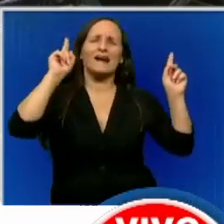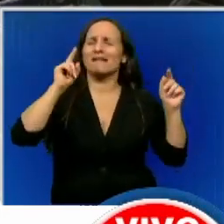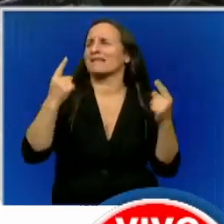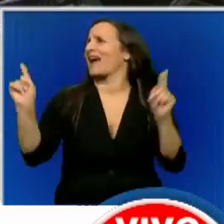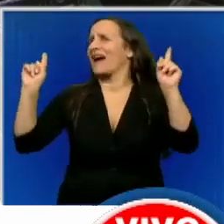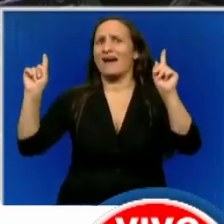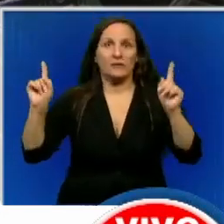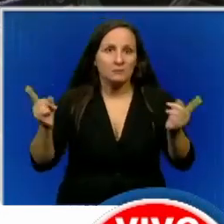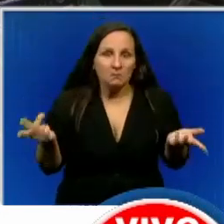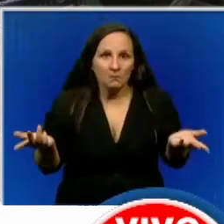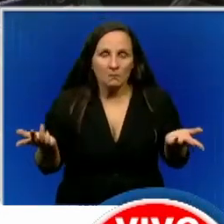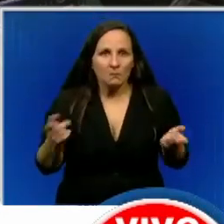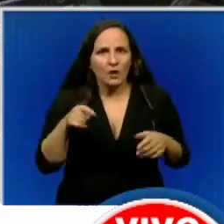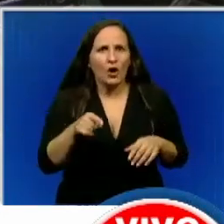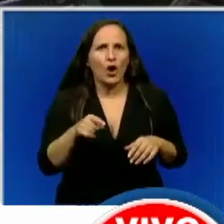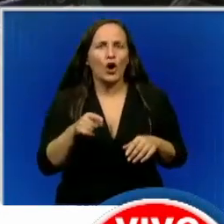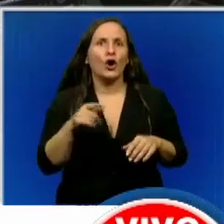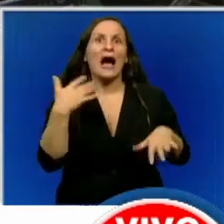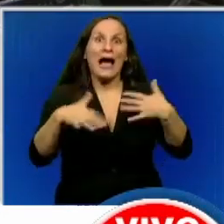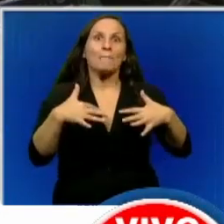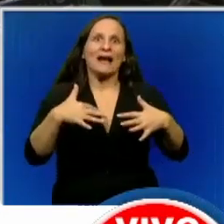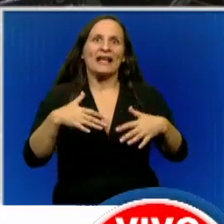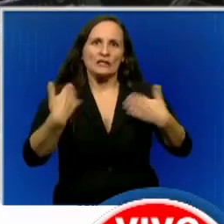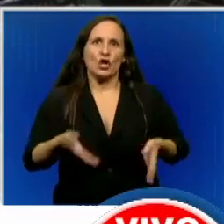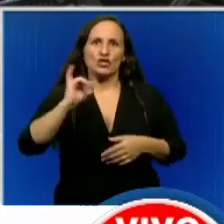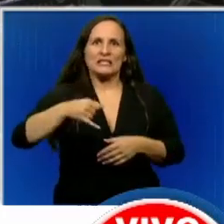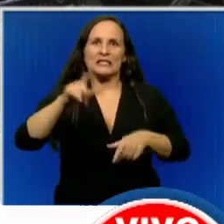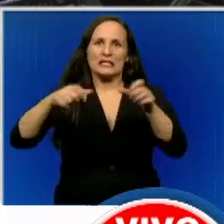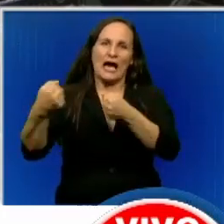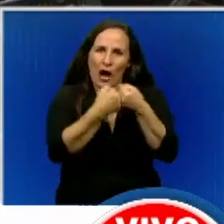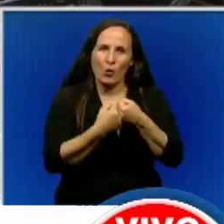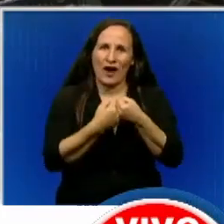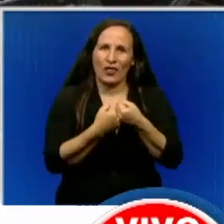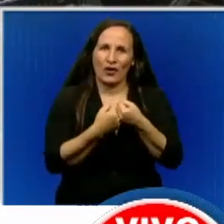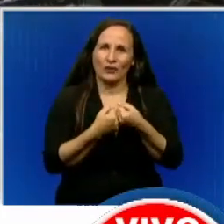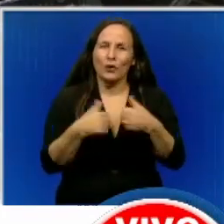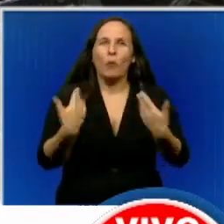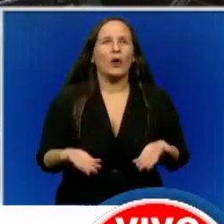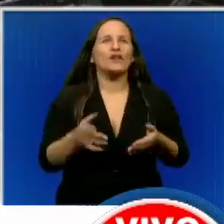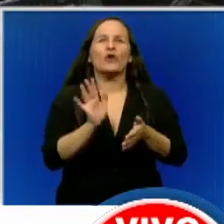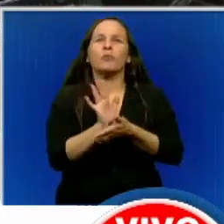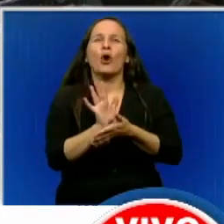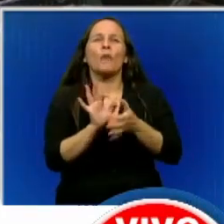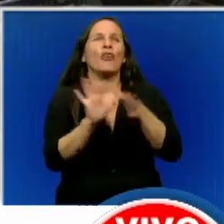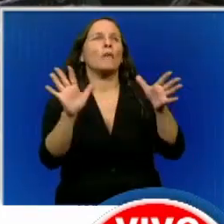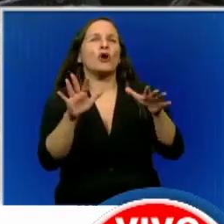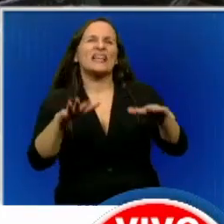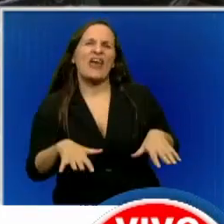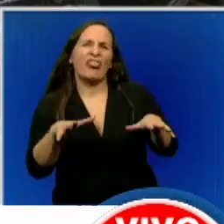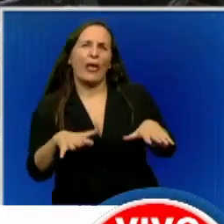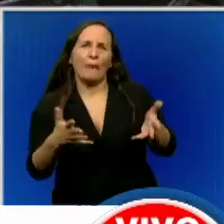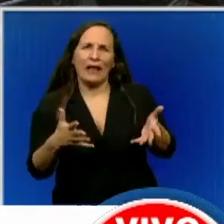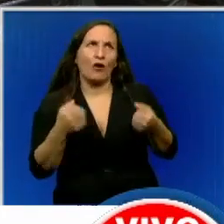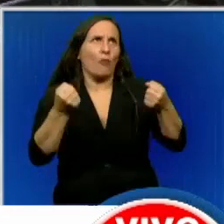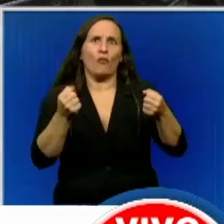sino que creamos que solamente se hacen en emergencia. Entonces, claro que las democracias son débiles y hay un ciclo de debilidad en las